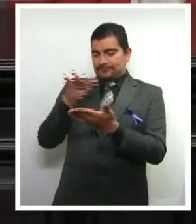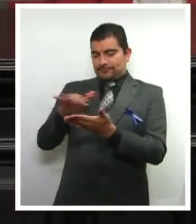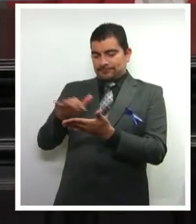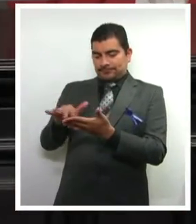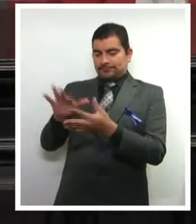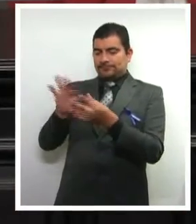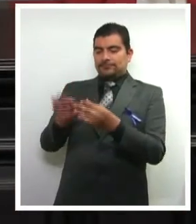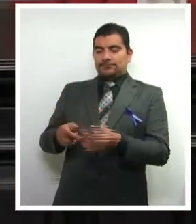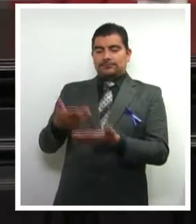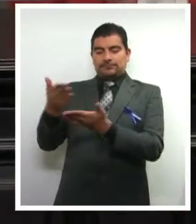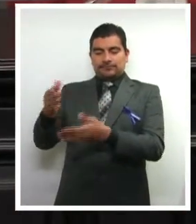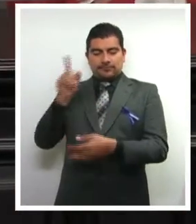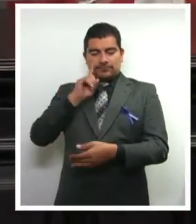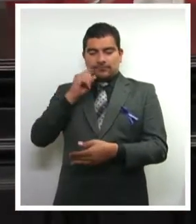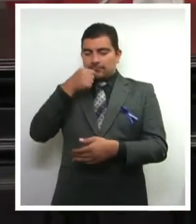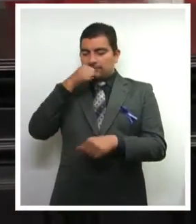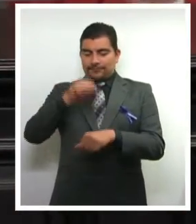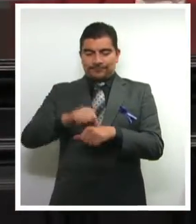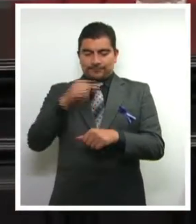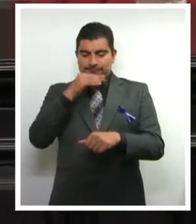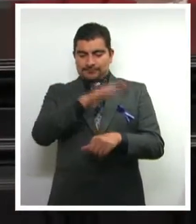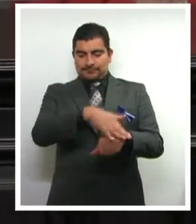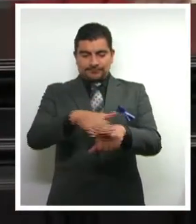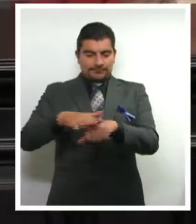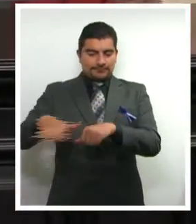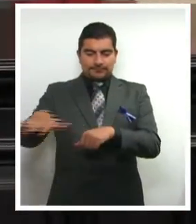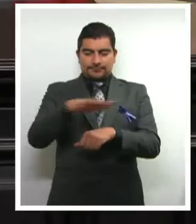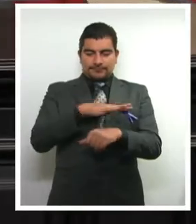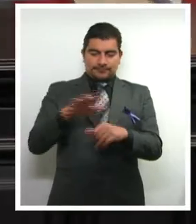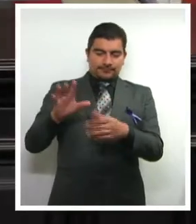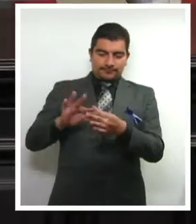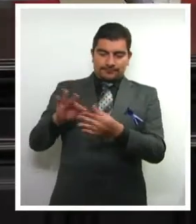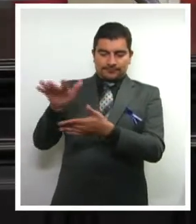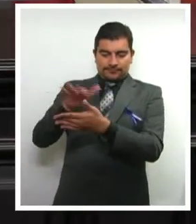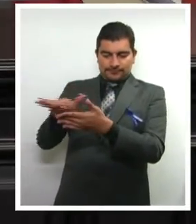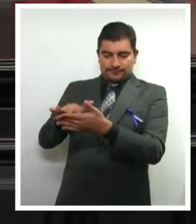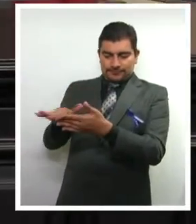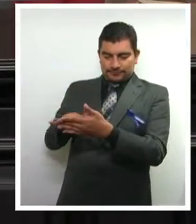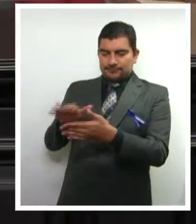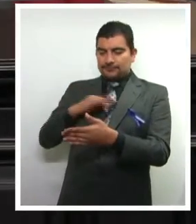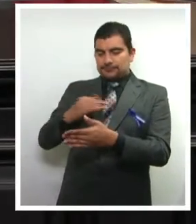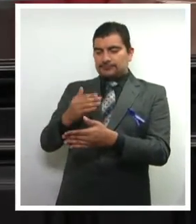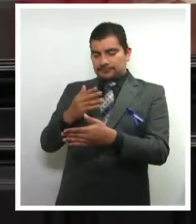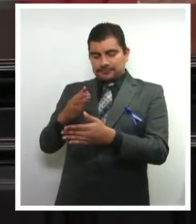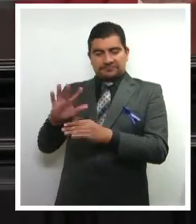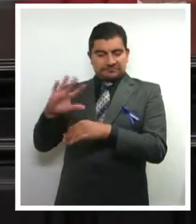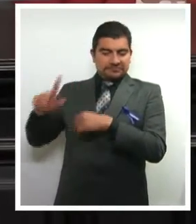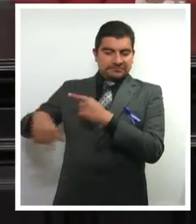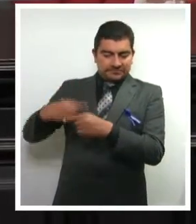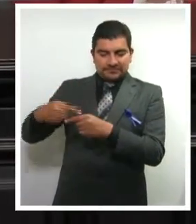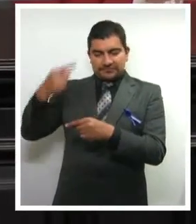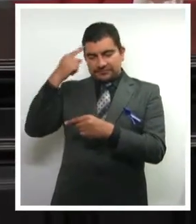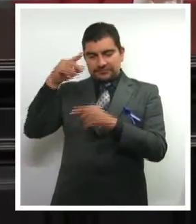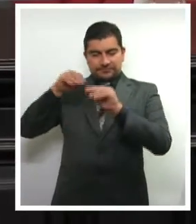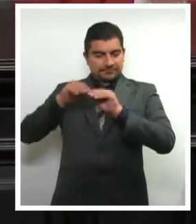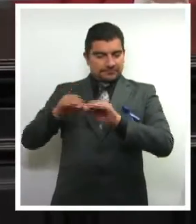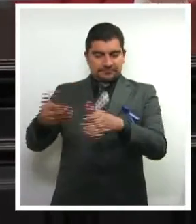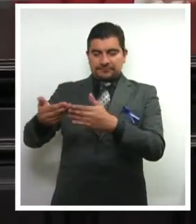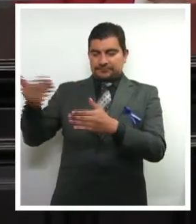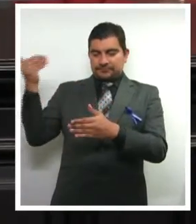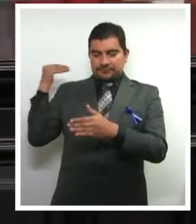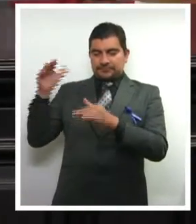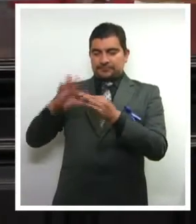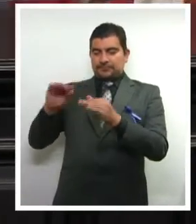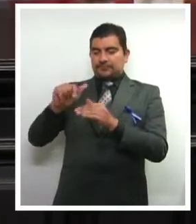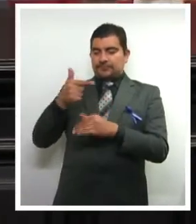la Secretaría consulta a la Asamblea si se dispensa su lectura tomando en consideración que ha sido publicada previamente